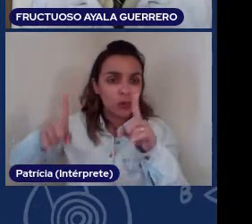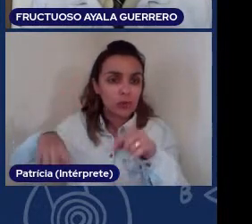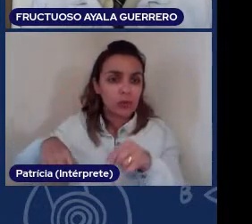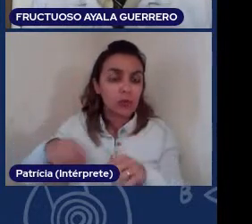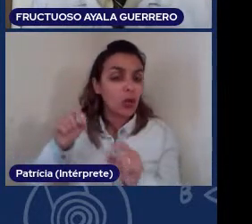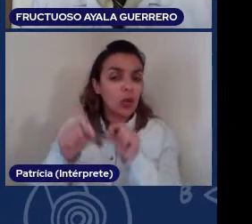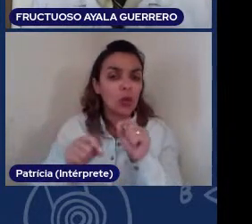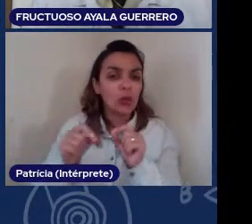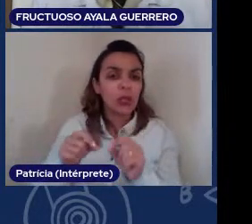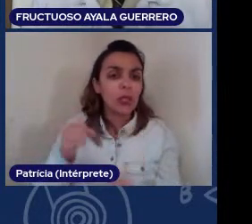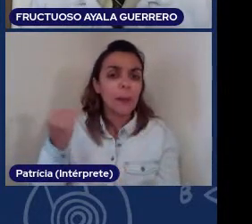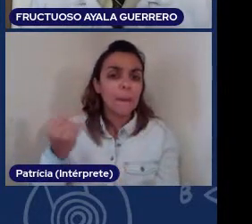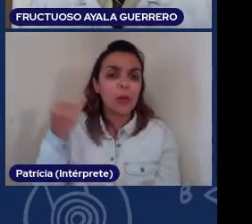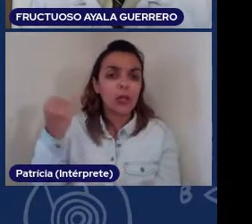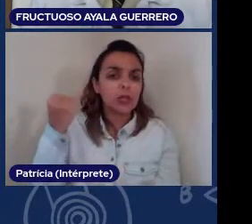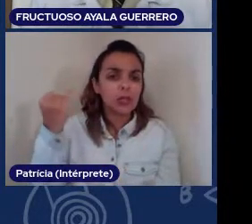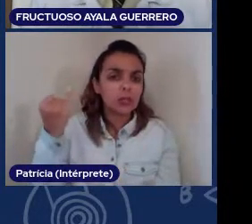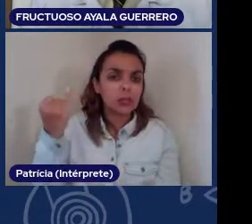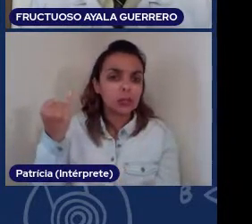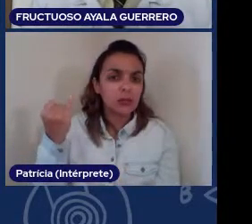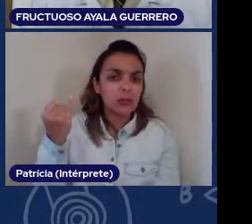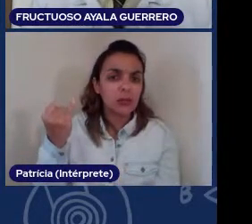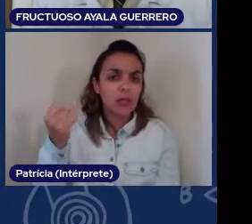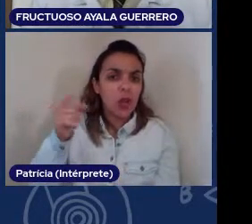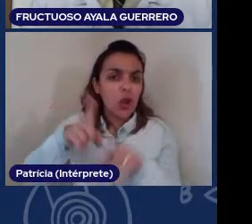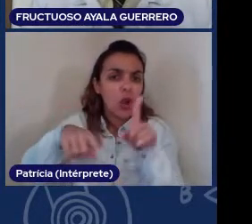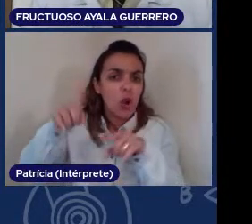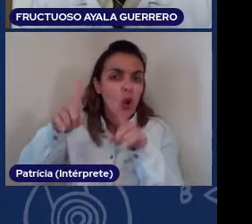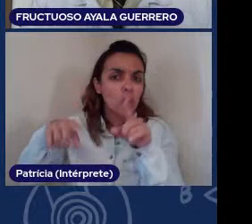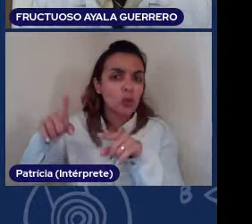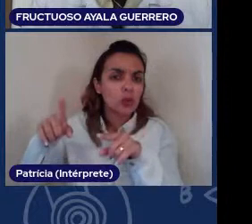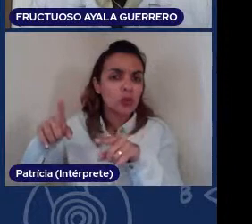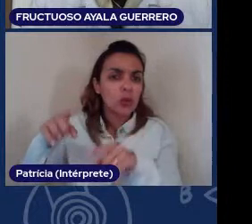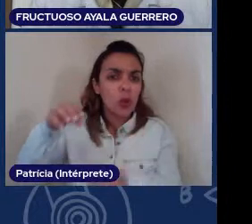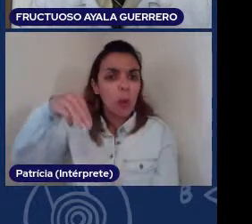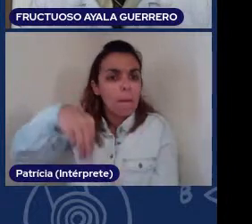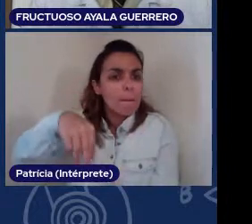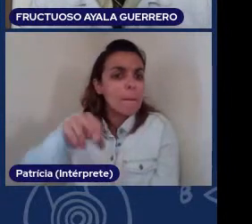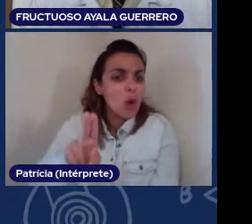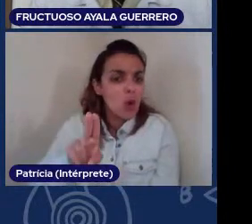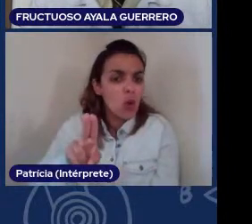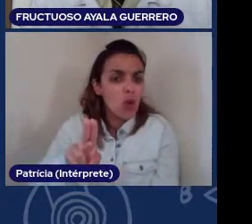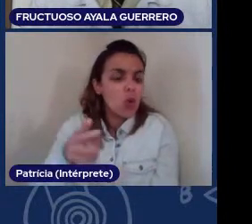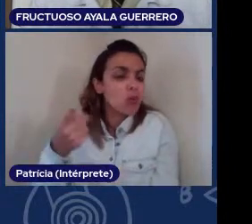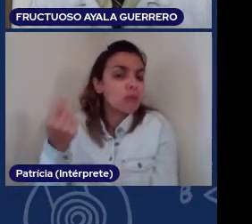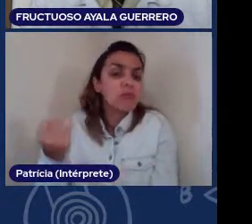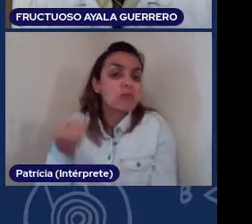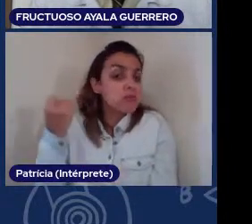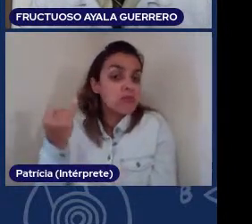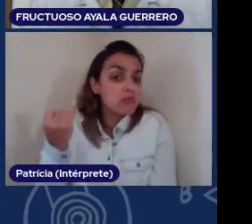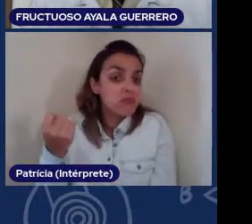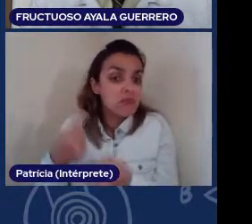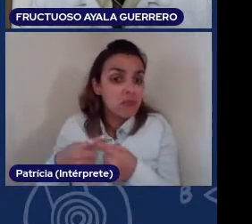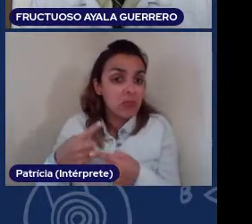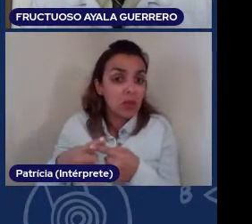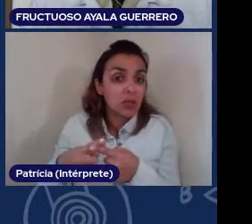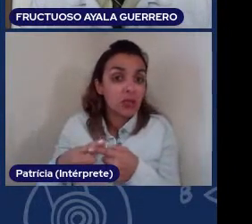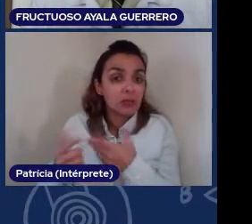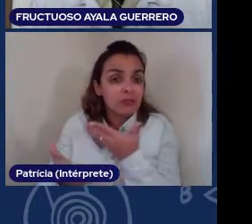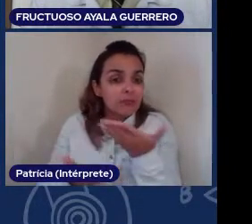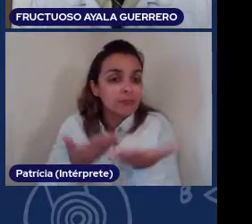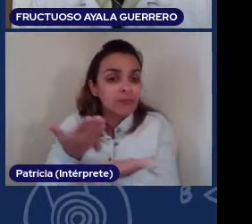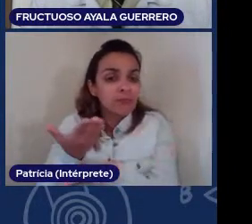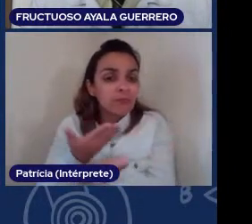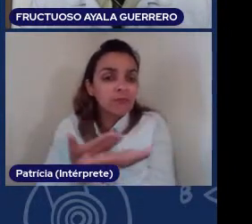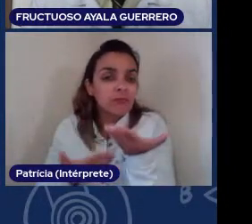ondas Mu? Bueno, se considera que estas ondas Mu son importantes para la interacción de